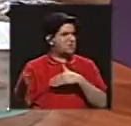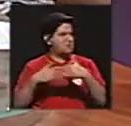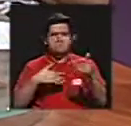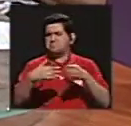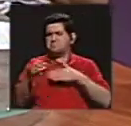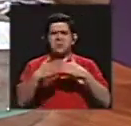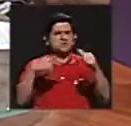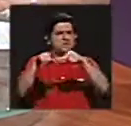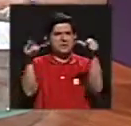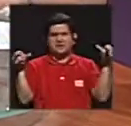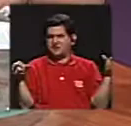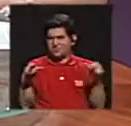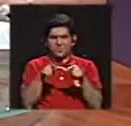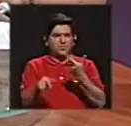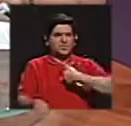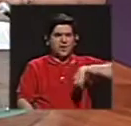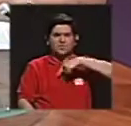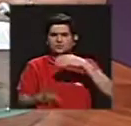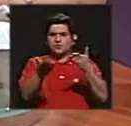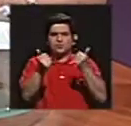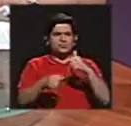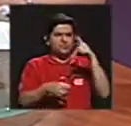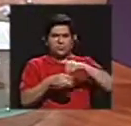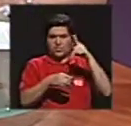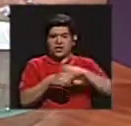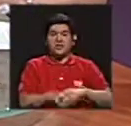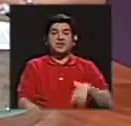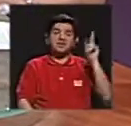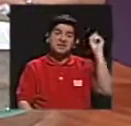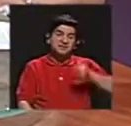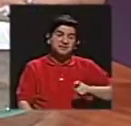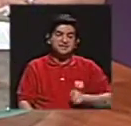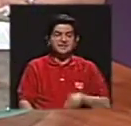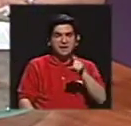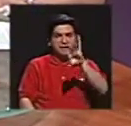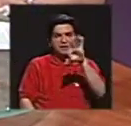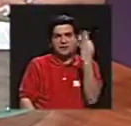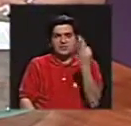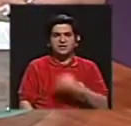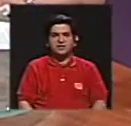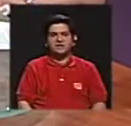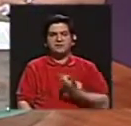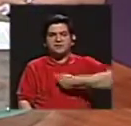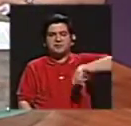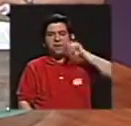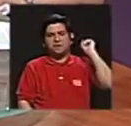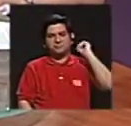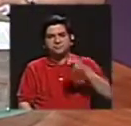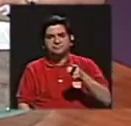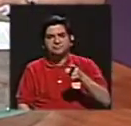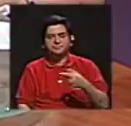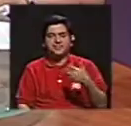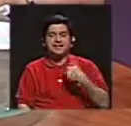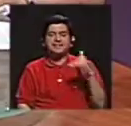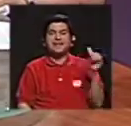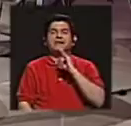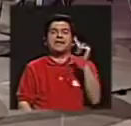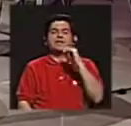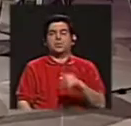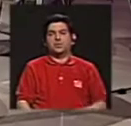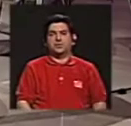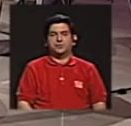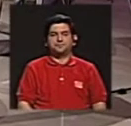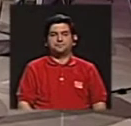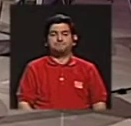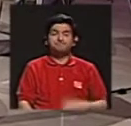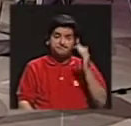todos los lugares que no hemos querido estar y hemos tenido que hacerlo porque así se nos ha obligado, tenemos también que,